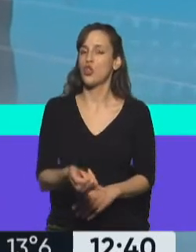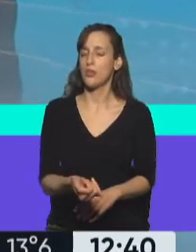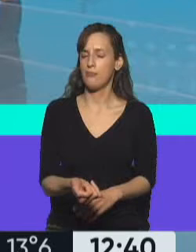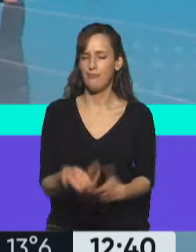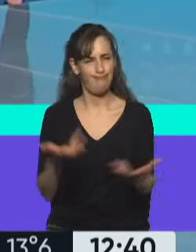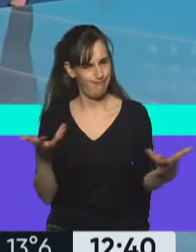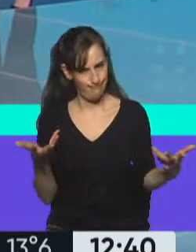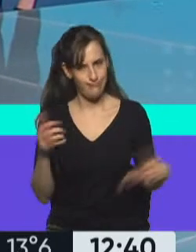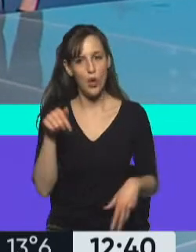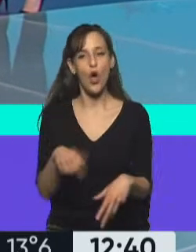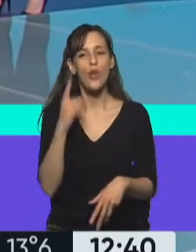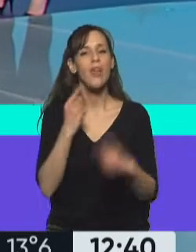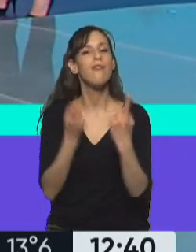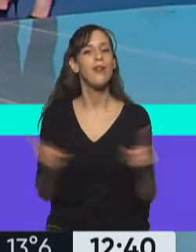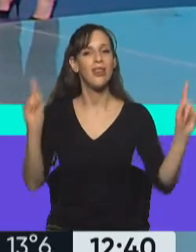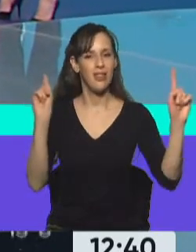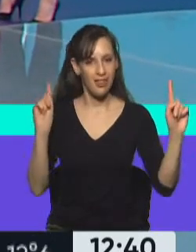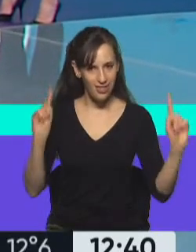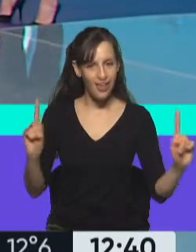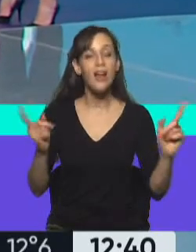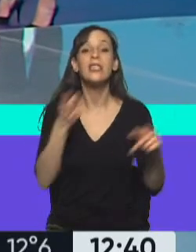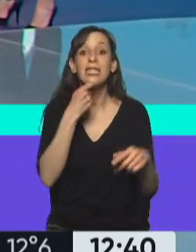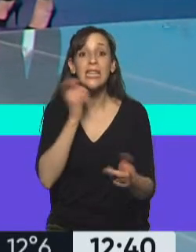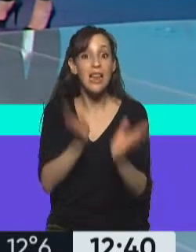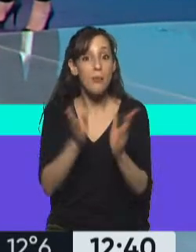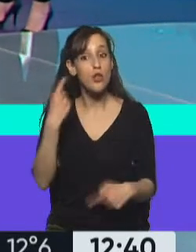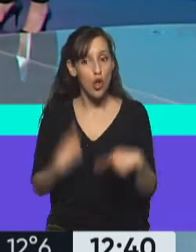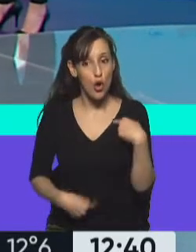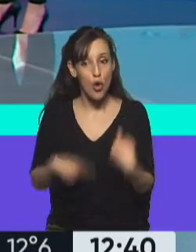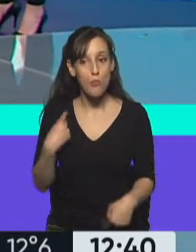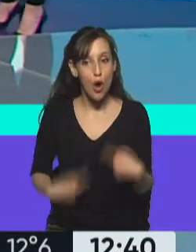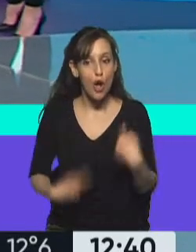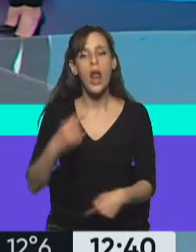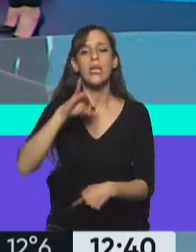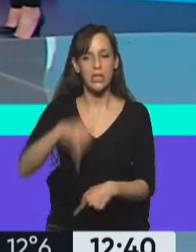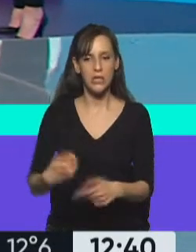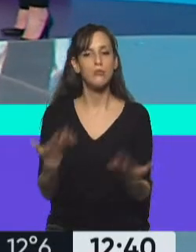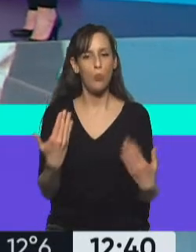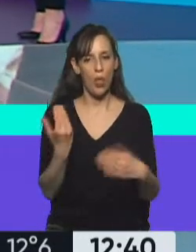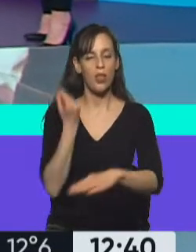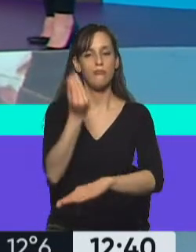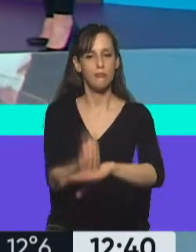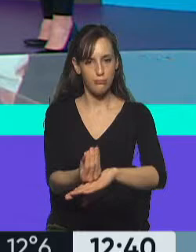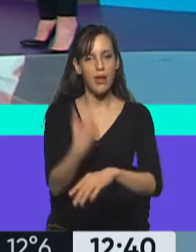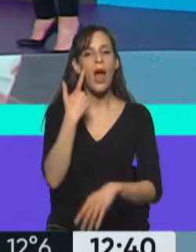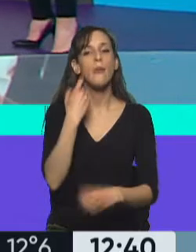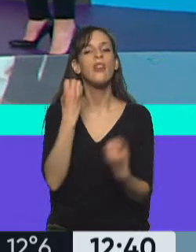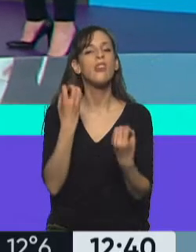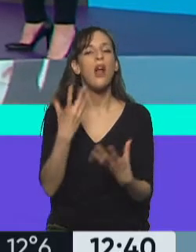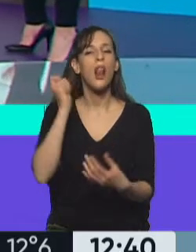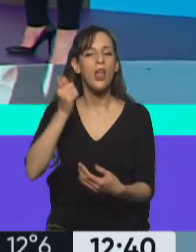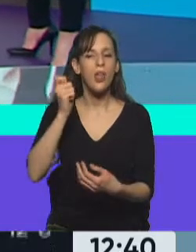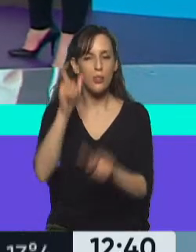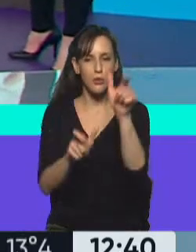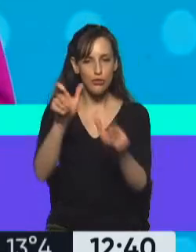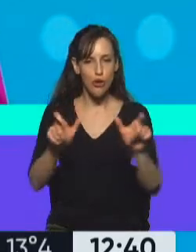ver con una cuestión hormonal, de medición de la testosterona. Pero si te parece, Vero, vamos a ver quiénes fueron los protagonistas, les protagonistas de estos